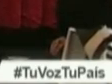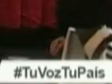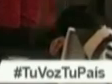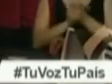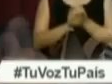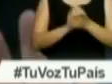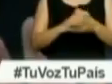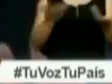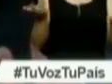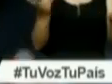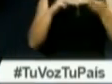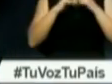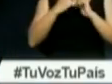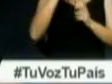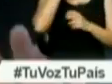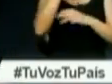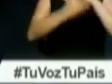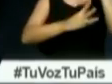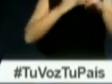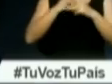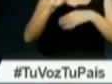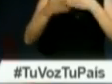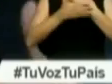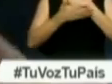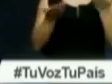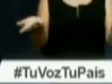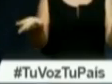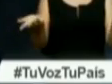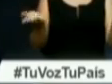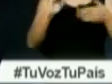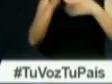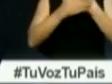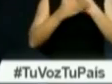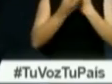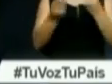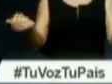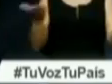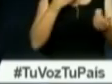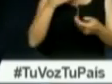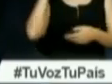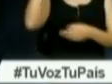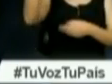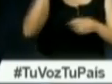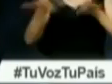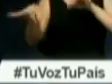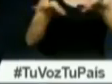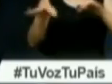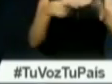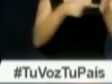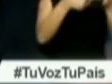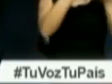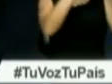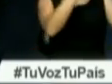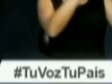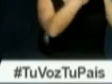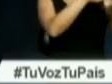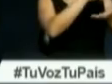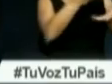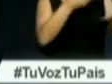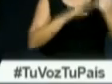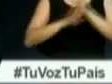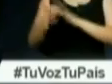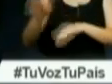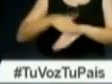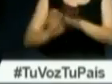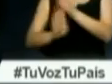internacional. Grandes aberraciones y vergüenzas de la humanidad. ¿Cómo se justifica eso? ¿Cómo lo vamos a justificar a las futuras generaciones? Es la máxima expresión